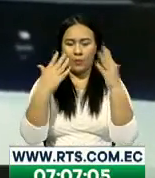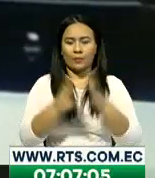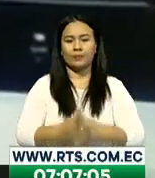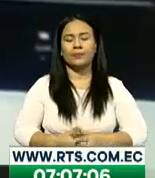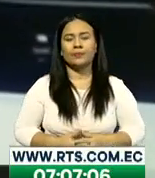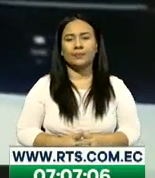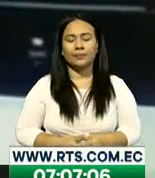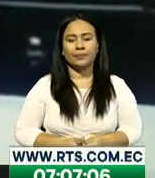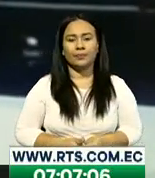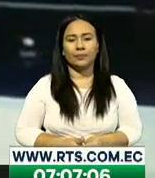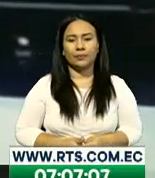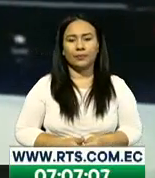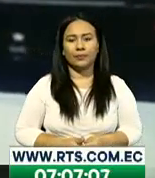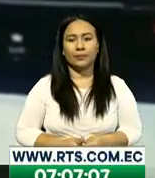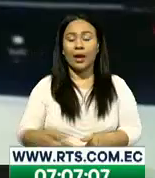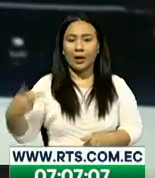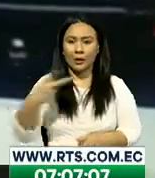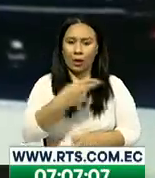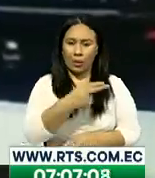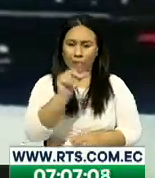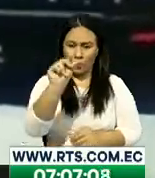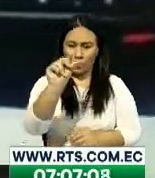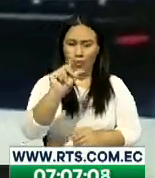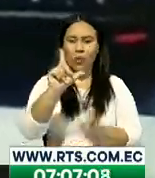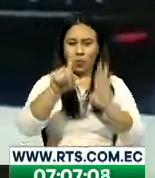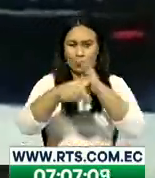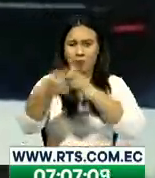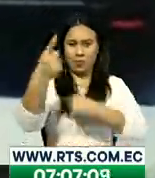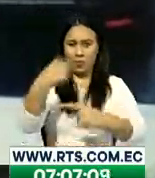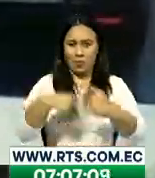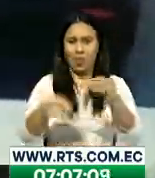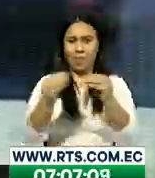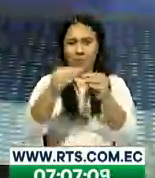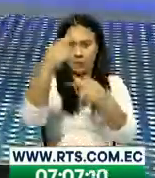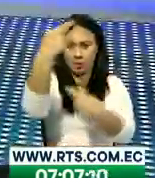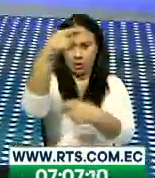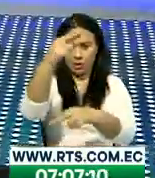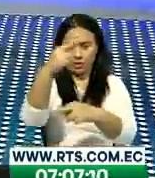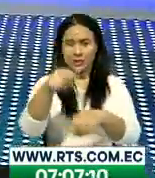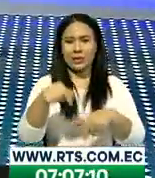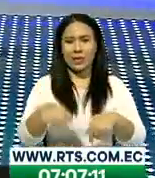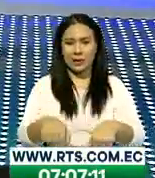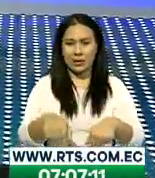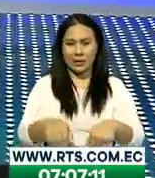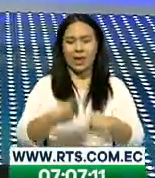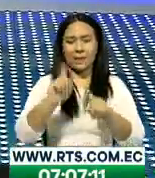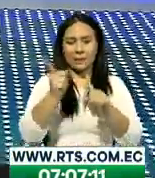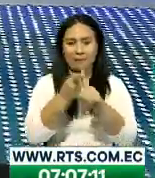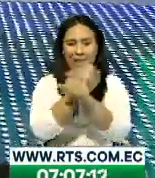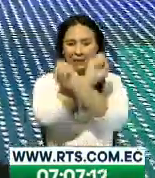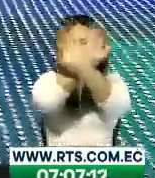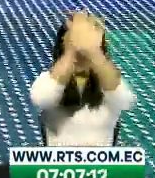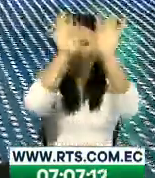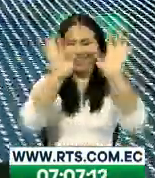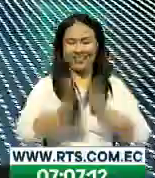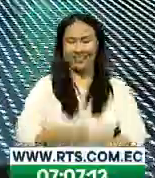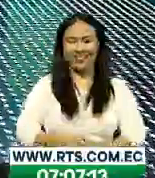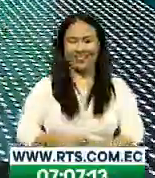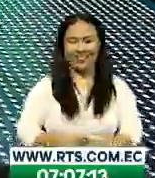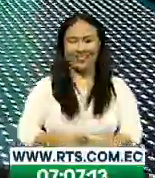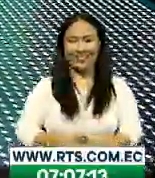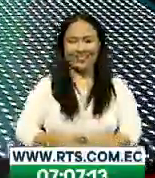Guayaquil. Nos vamos a una breve pausa, pero ya regresamos con mucho más desde la noticia Primera Emisión.